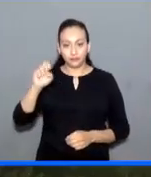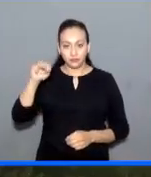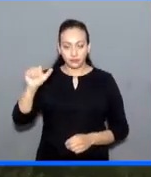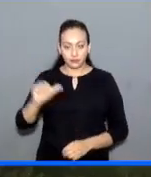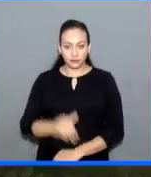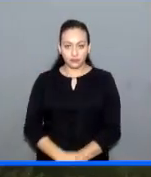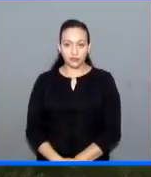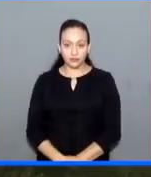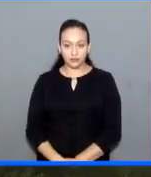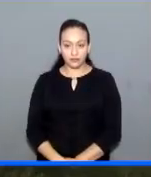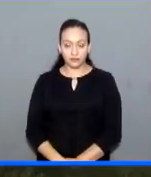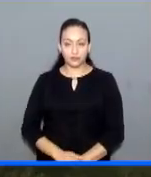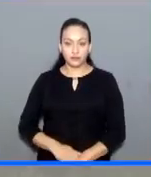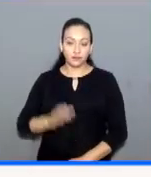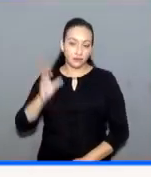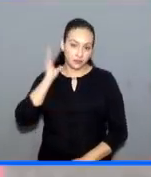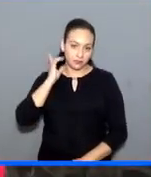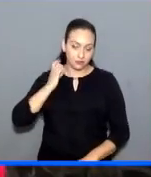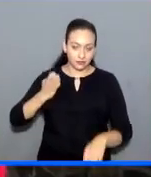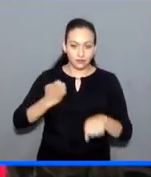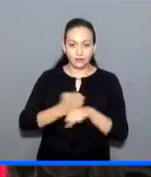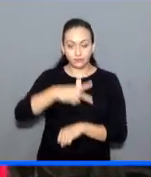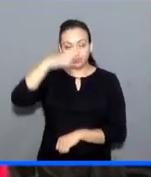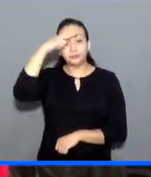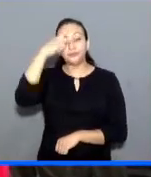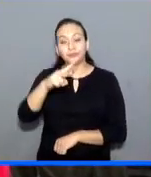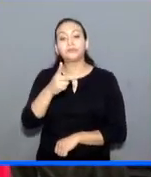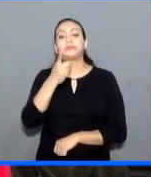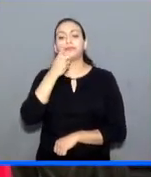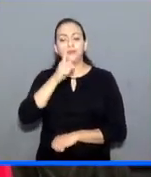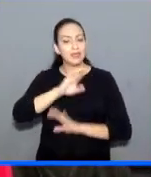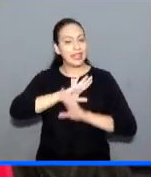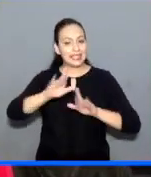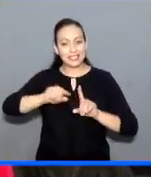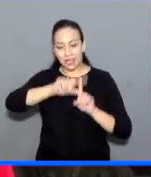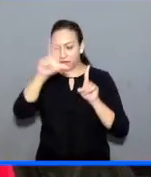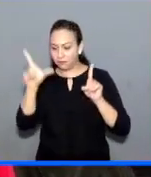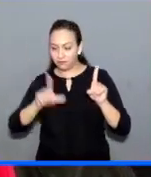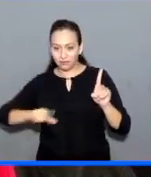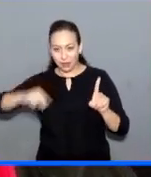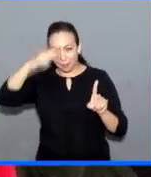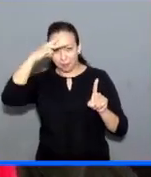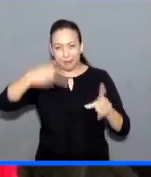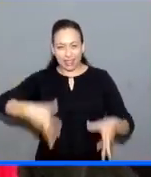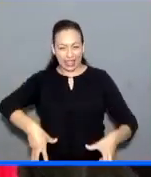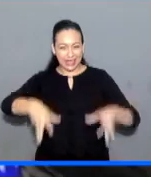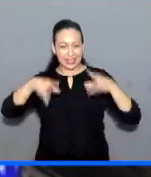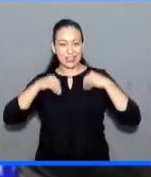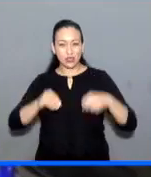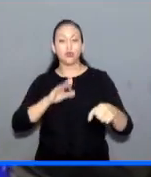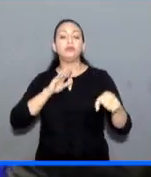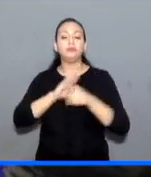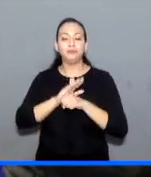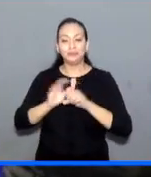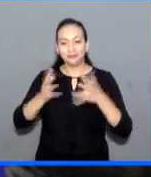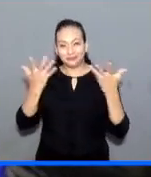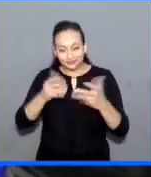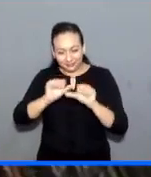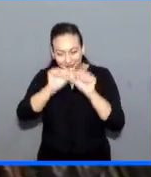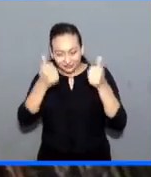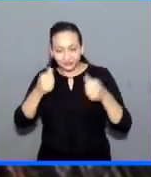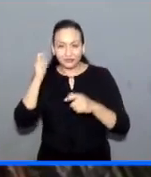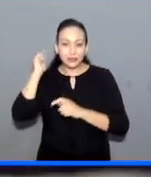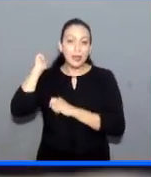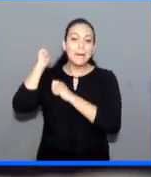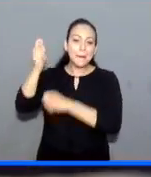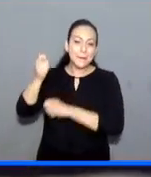El Congreso del Estado de México declaró como Patrimonio Cultural Inmaterial la elaboración artesanal de piñatas en el municipio